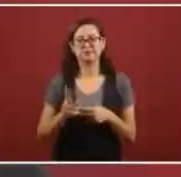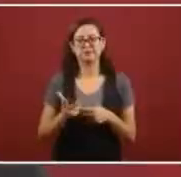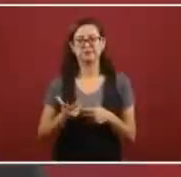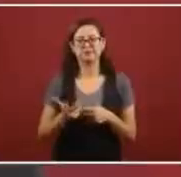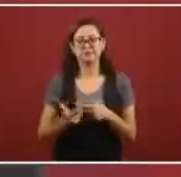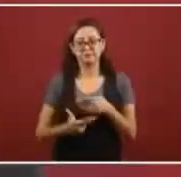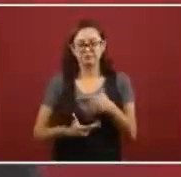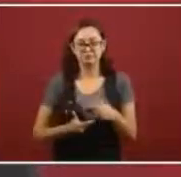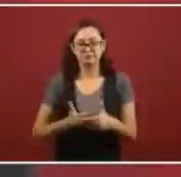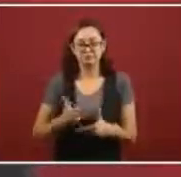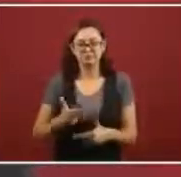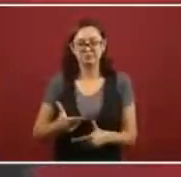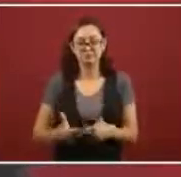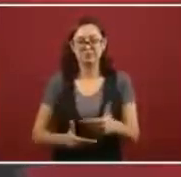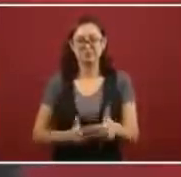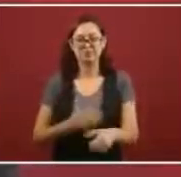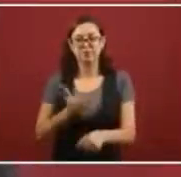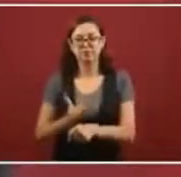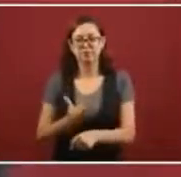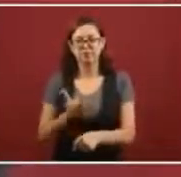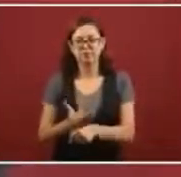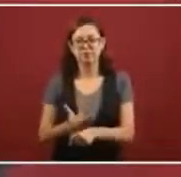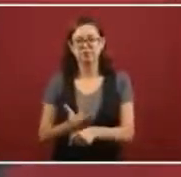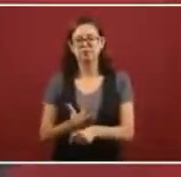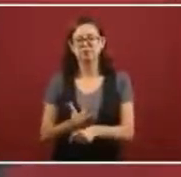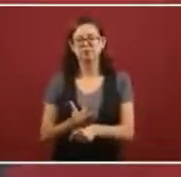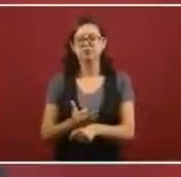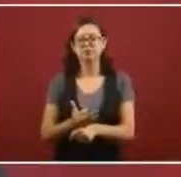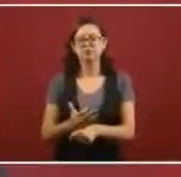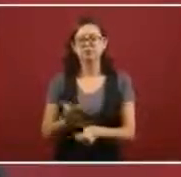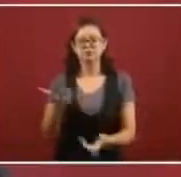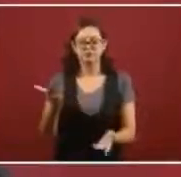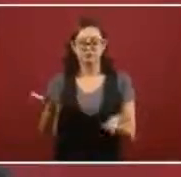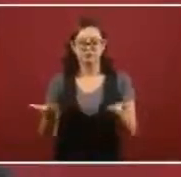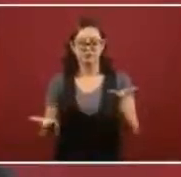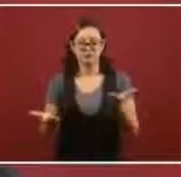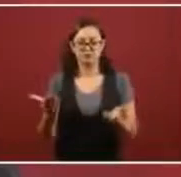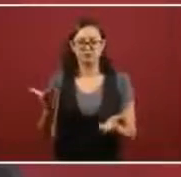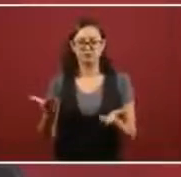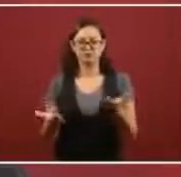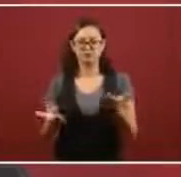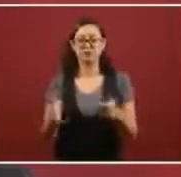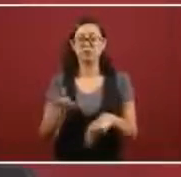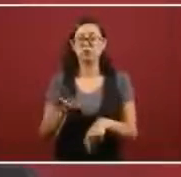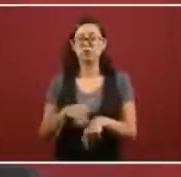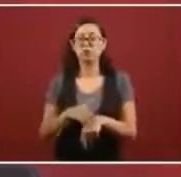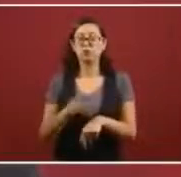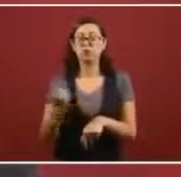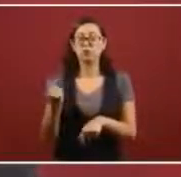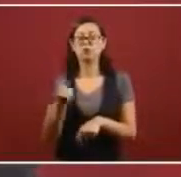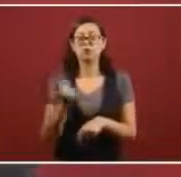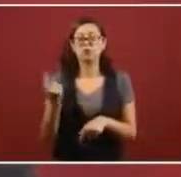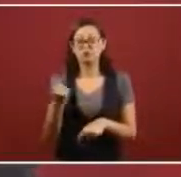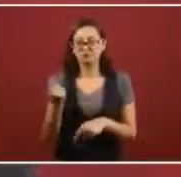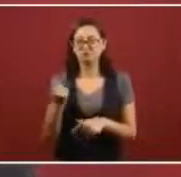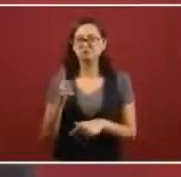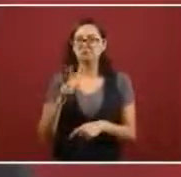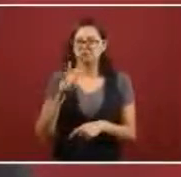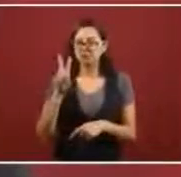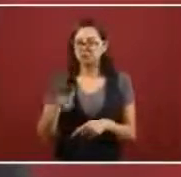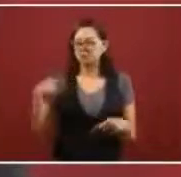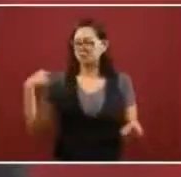Hay actualmente una proporción porque se avanzó